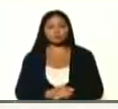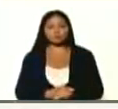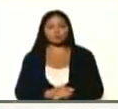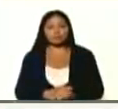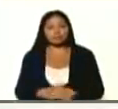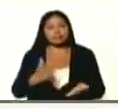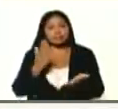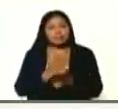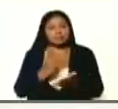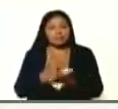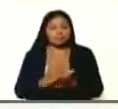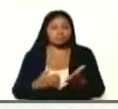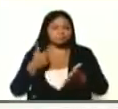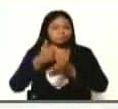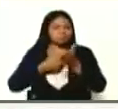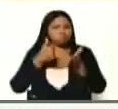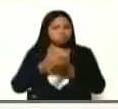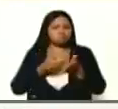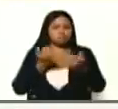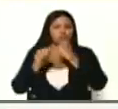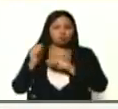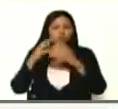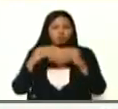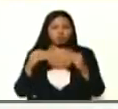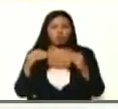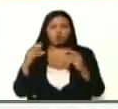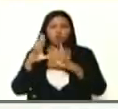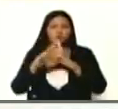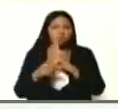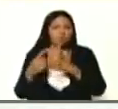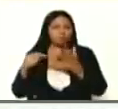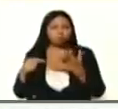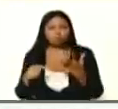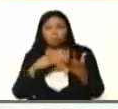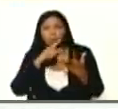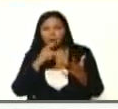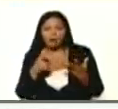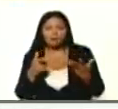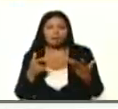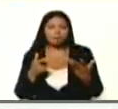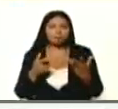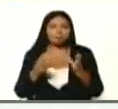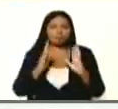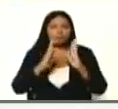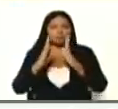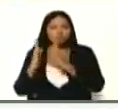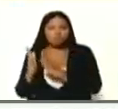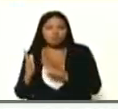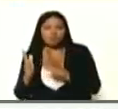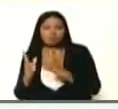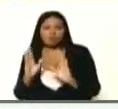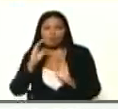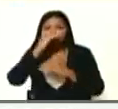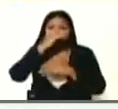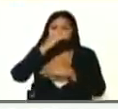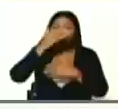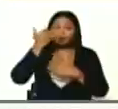de un combate en contra de la corrupción, de la delincuencia organizada, de las mafias